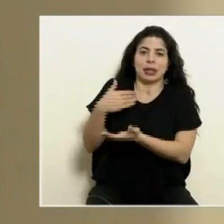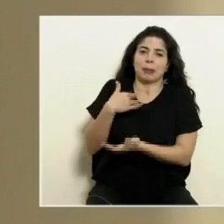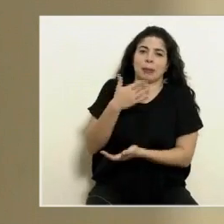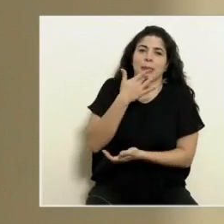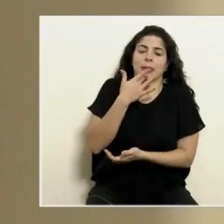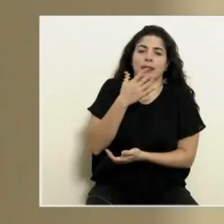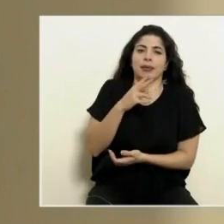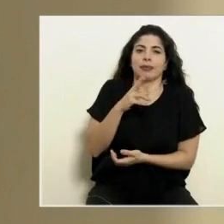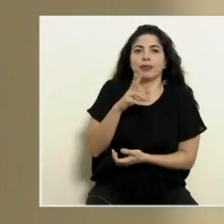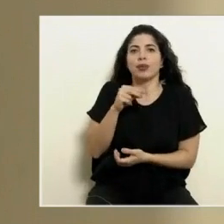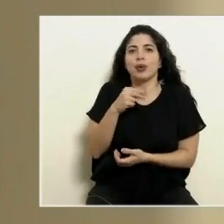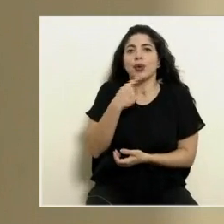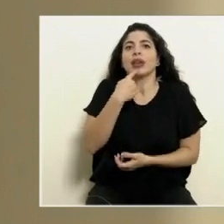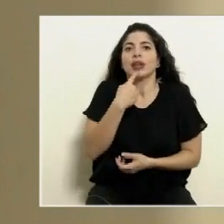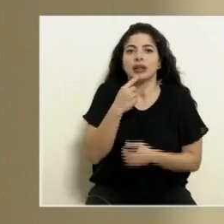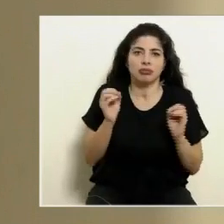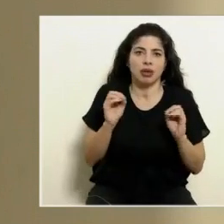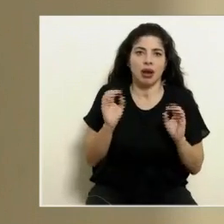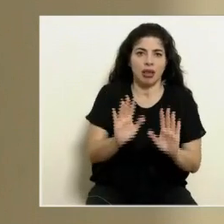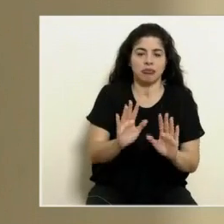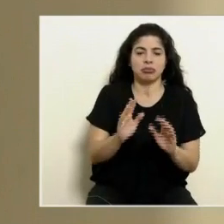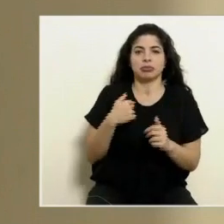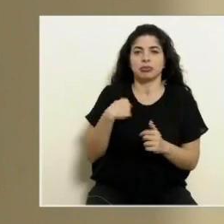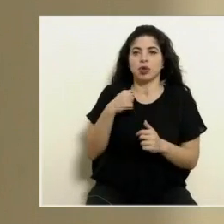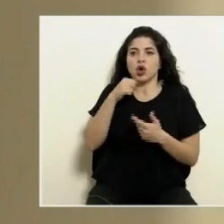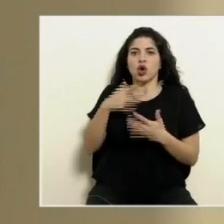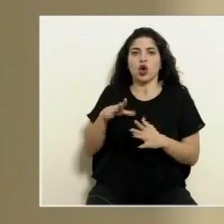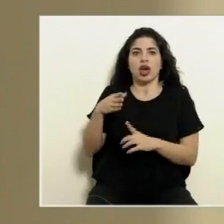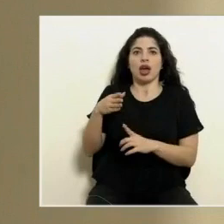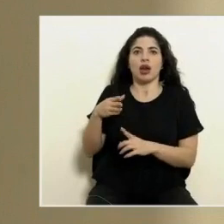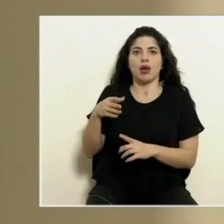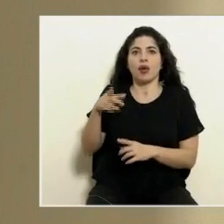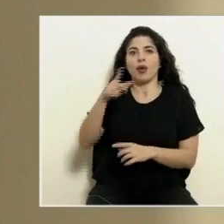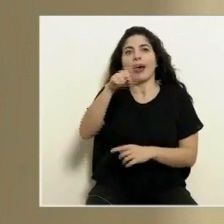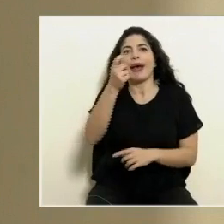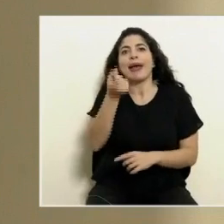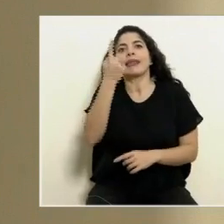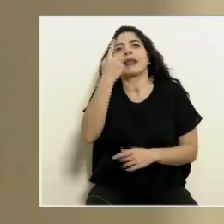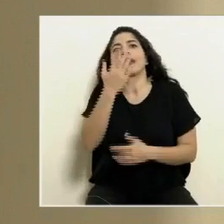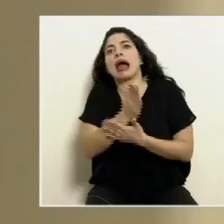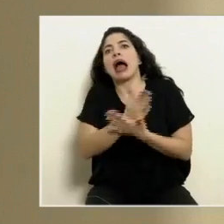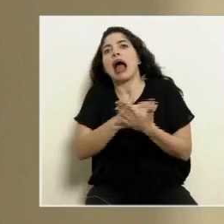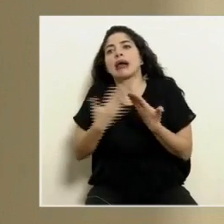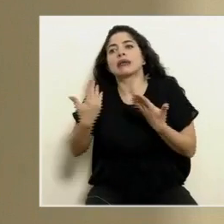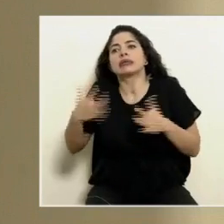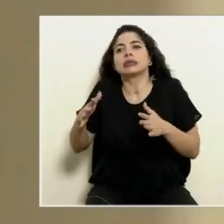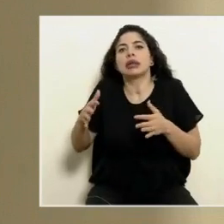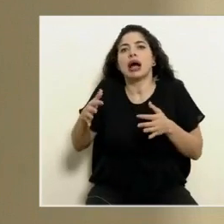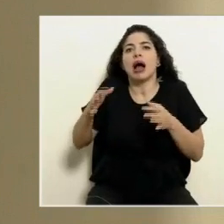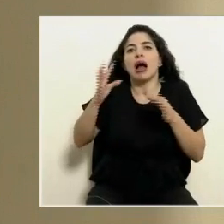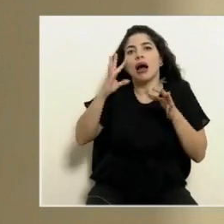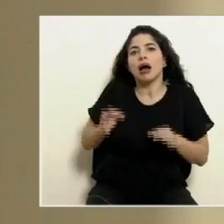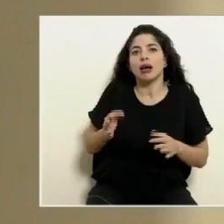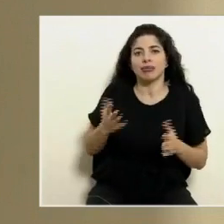no mencionar nada que vaya a interpretarse como que ya hay algo definido porque